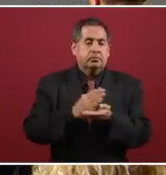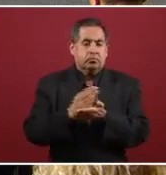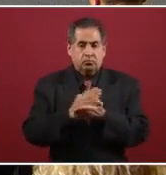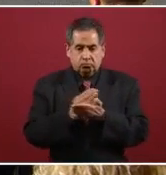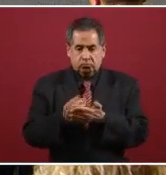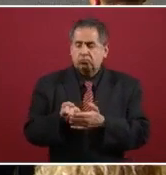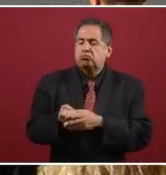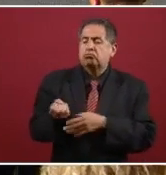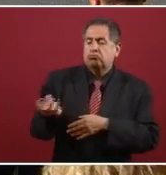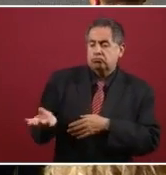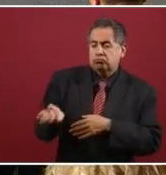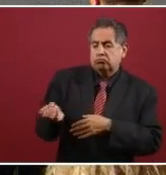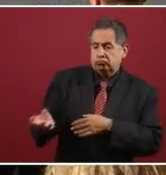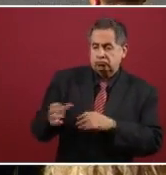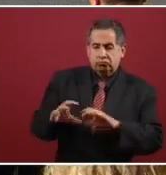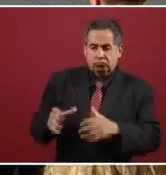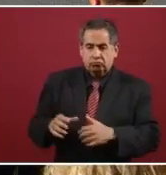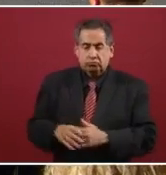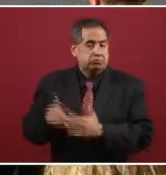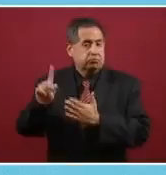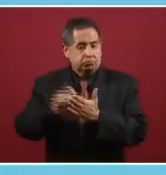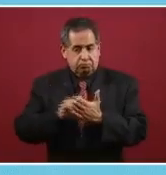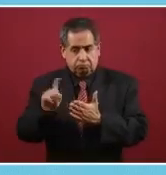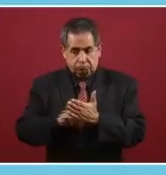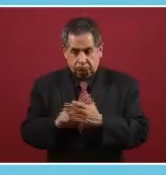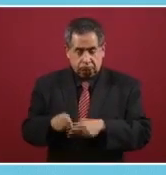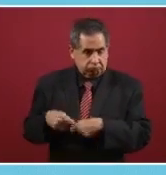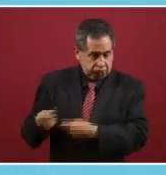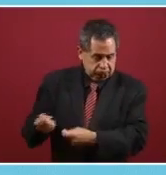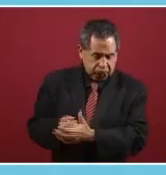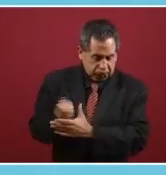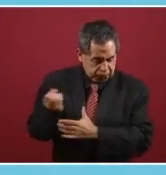bronce mensual.